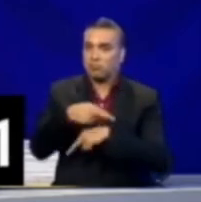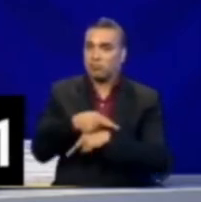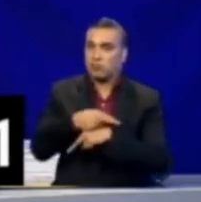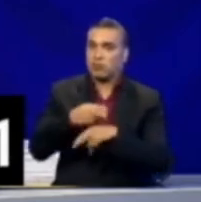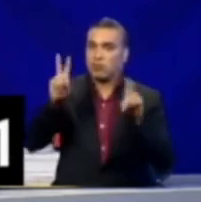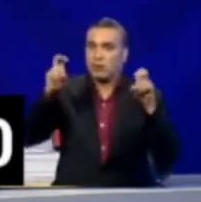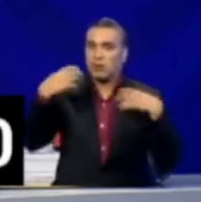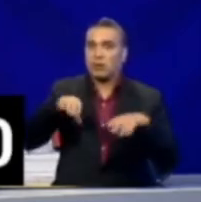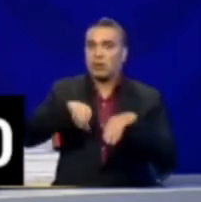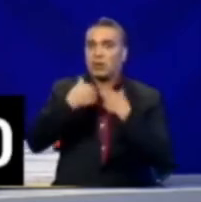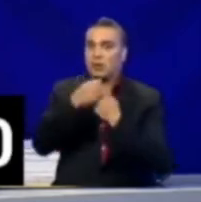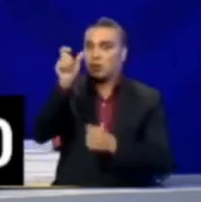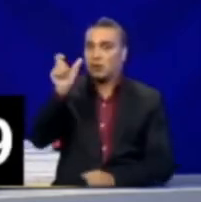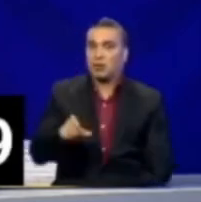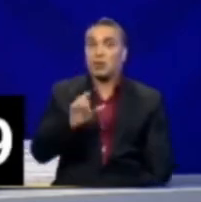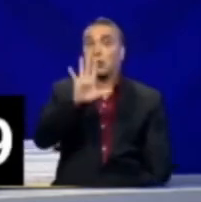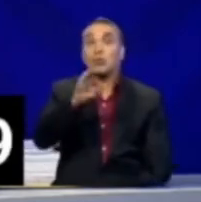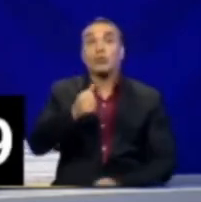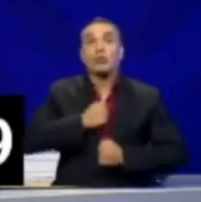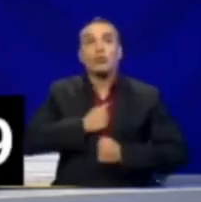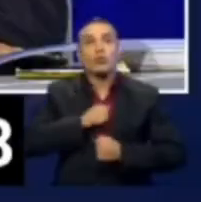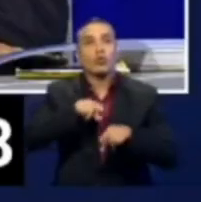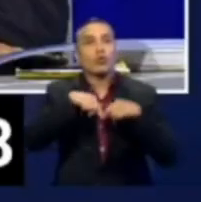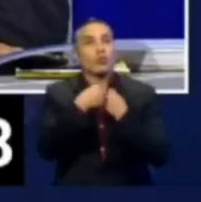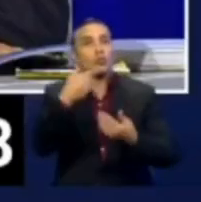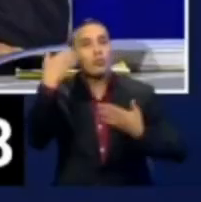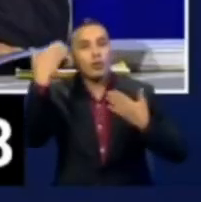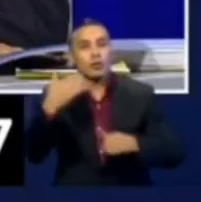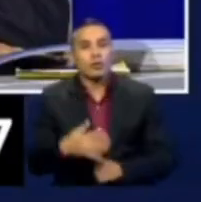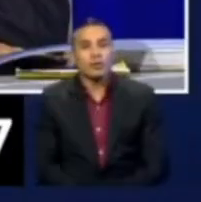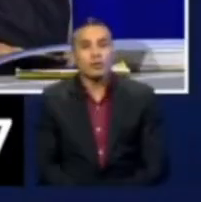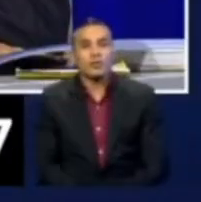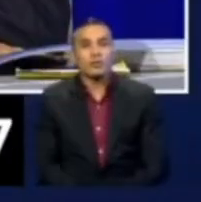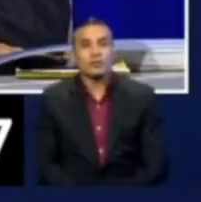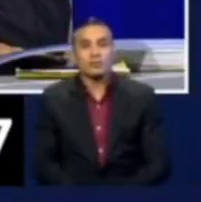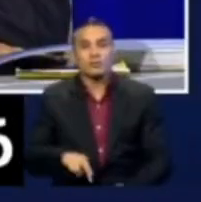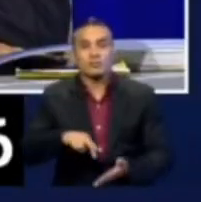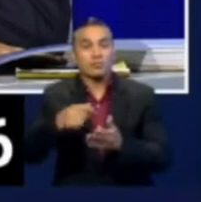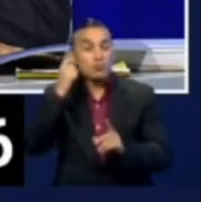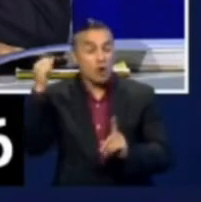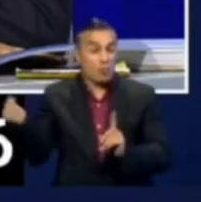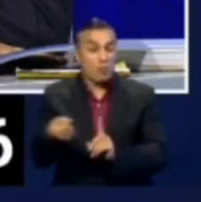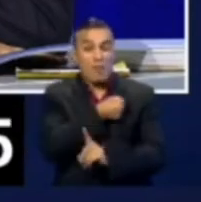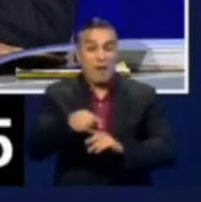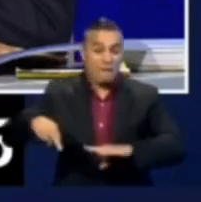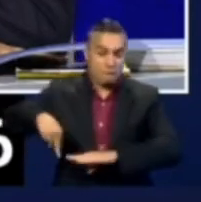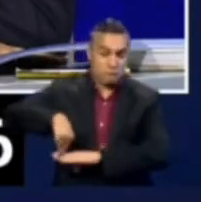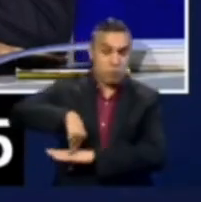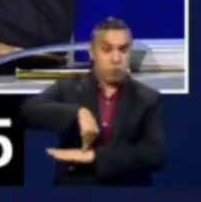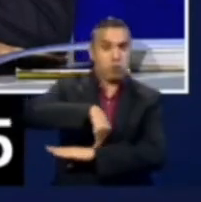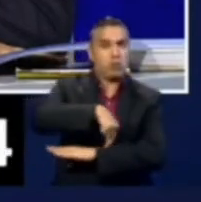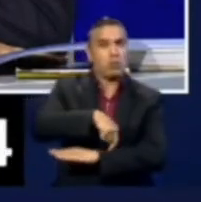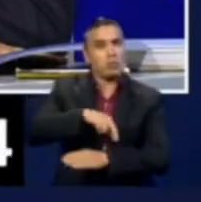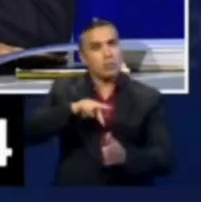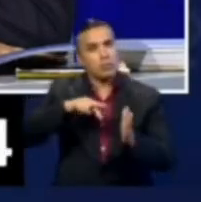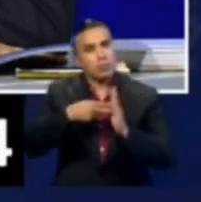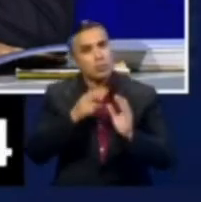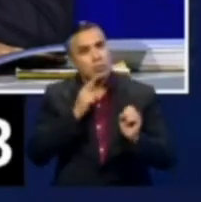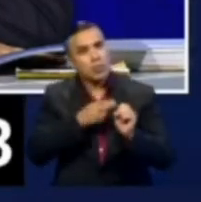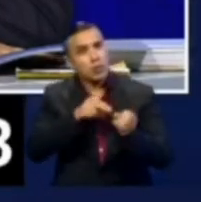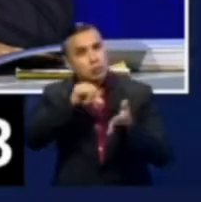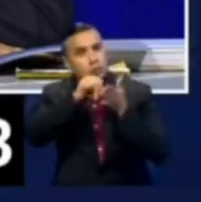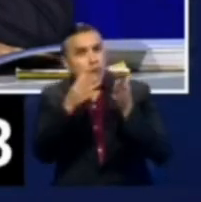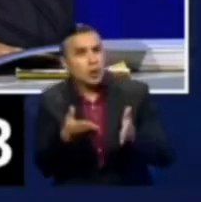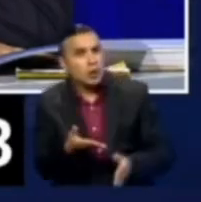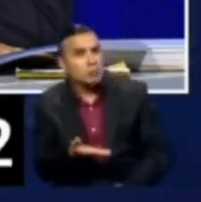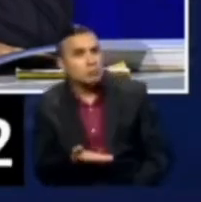conciencia asambleístas de tu propio movimiento. Se arrastraron a mujeres por las calles. ¿Eso es participación